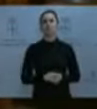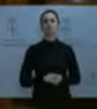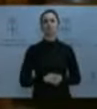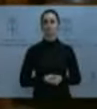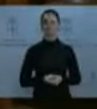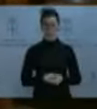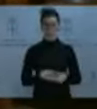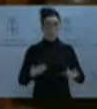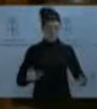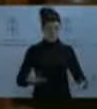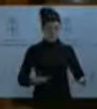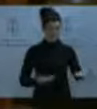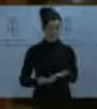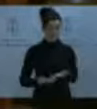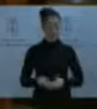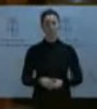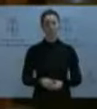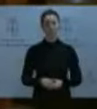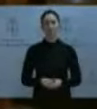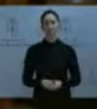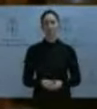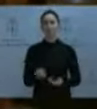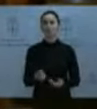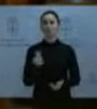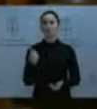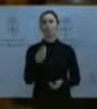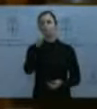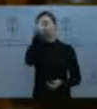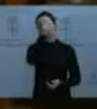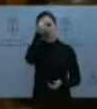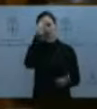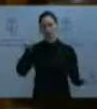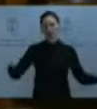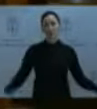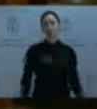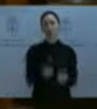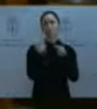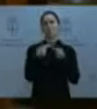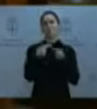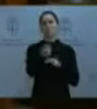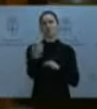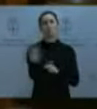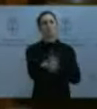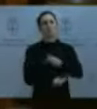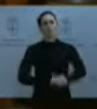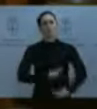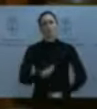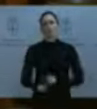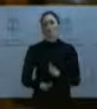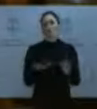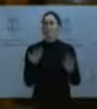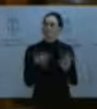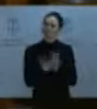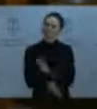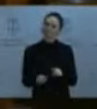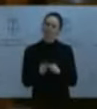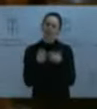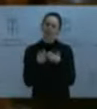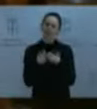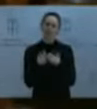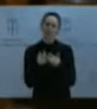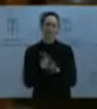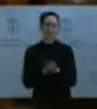creemos la acción política que usted tiene que ejercer. Es decir, ser mucho más combativos y mucho más beligerantes con Madrid, en este caso, en las